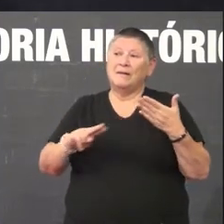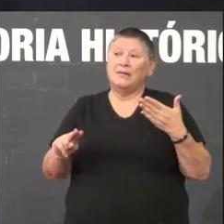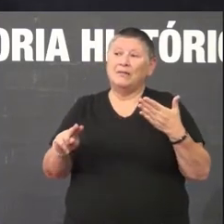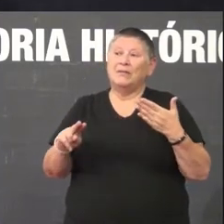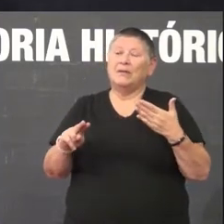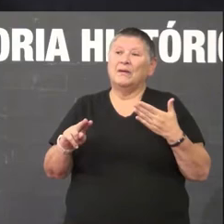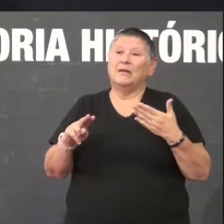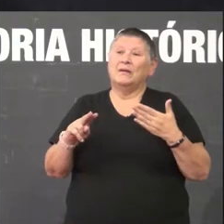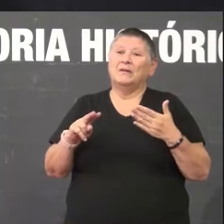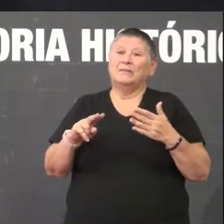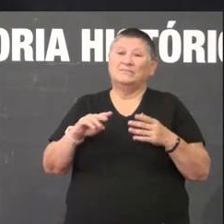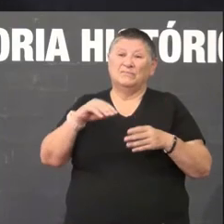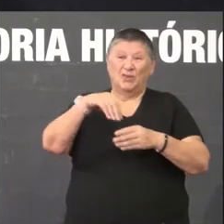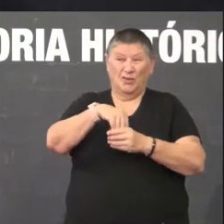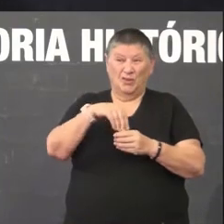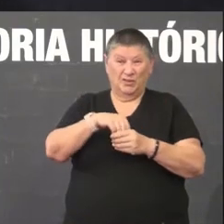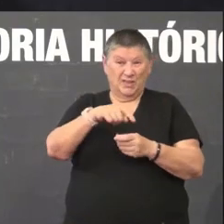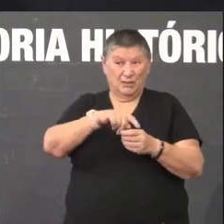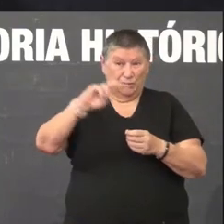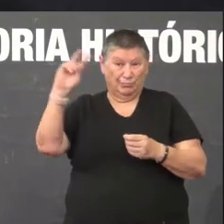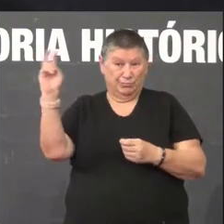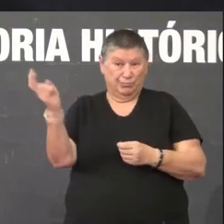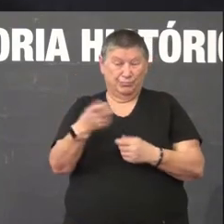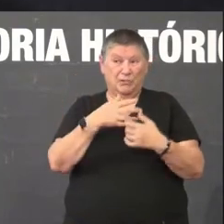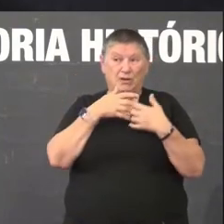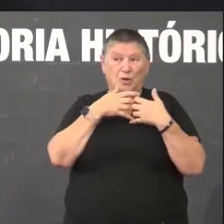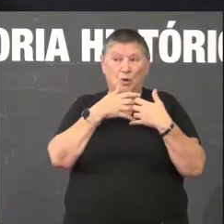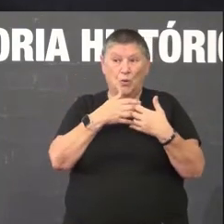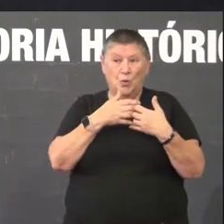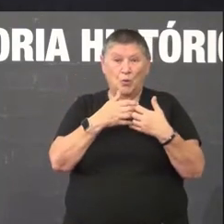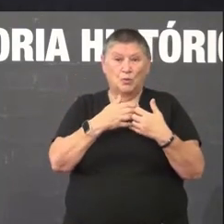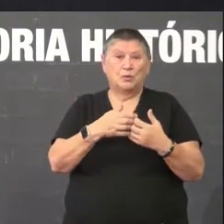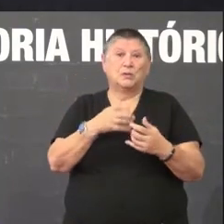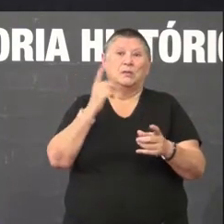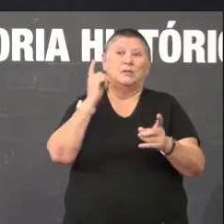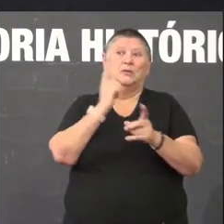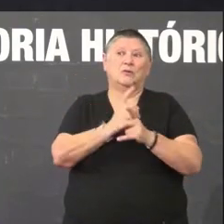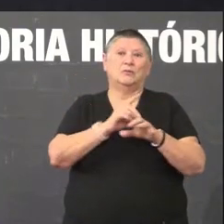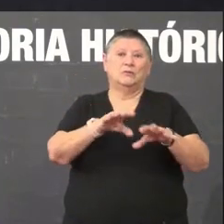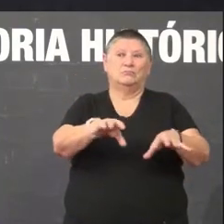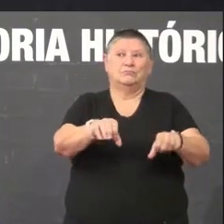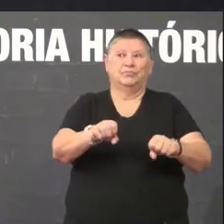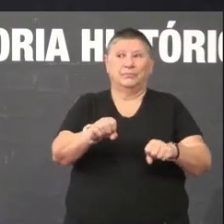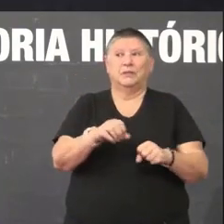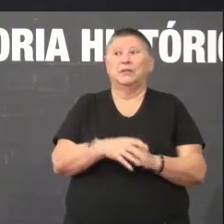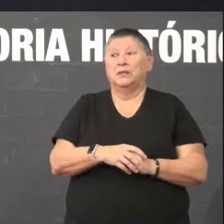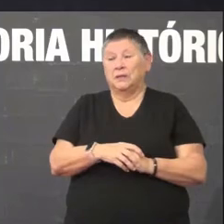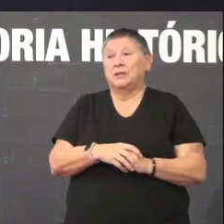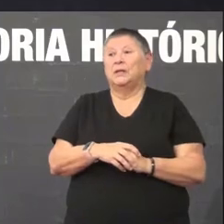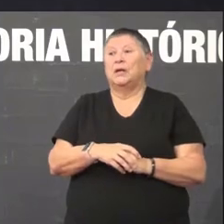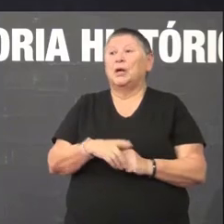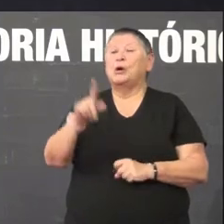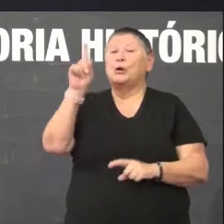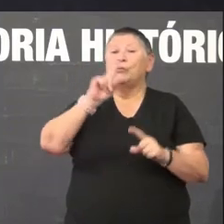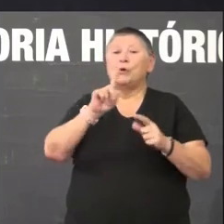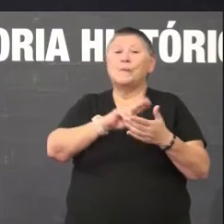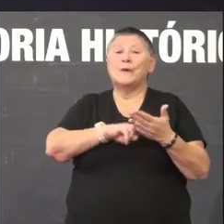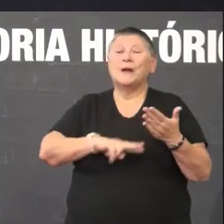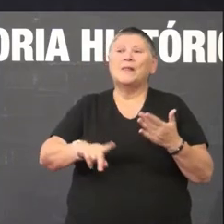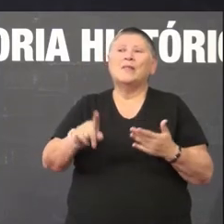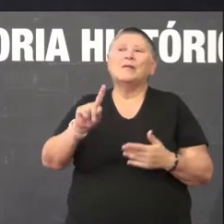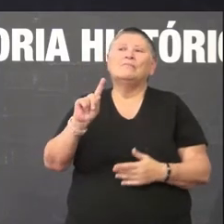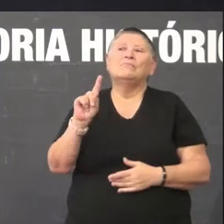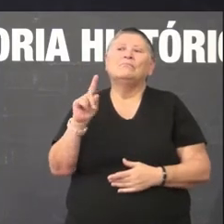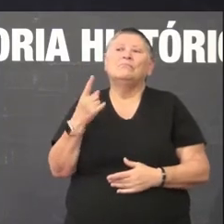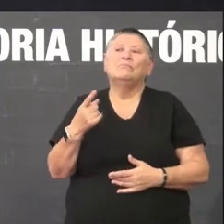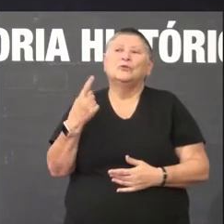en todo ese contexto de loitas anticoloniais, o problema de Galicia, polo tanto,